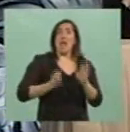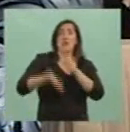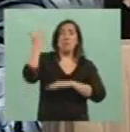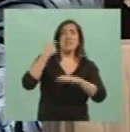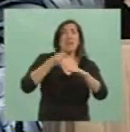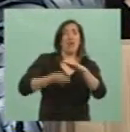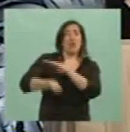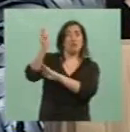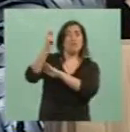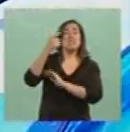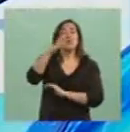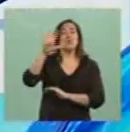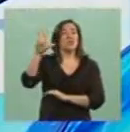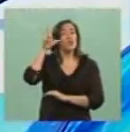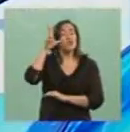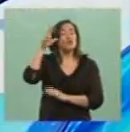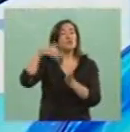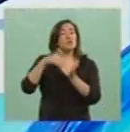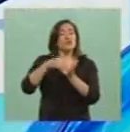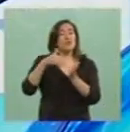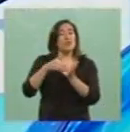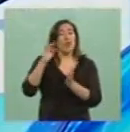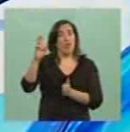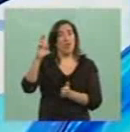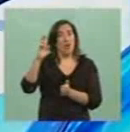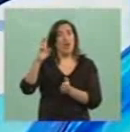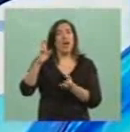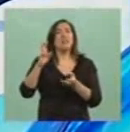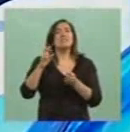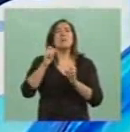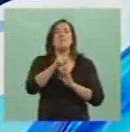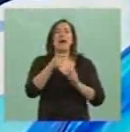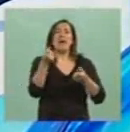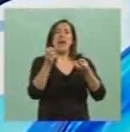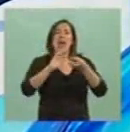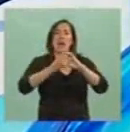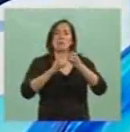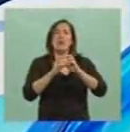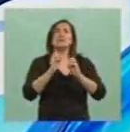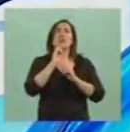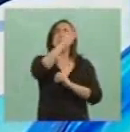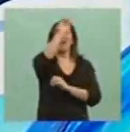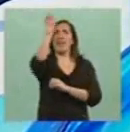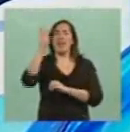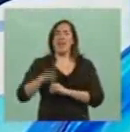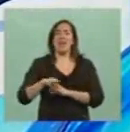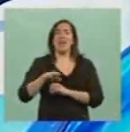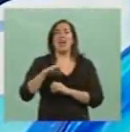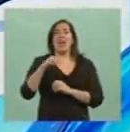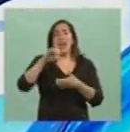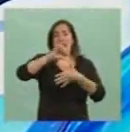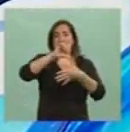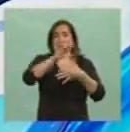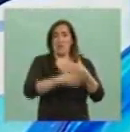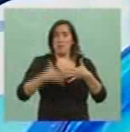58 millones de dólares agropartes al resto de América Latina. Hay plantas en Brasil y recién su